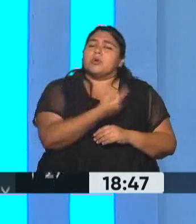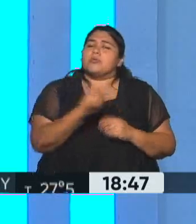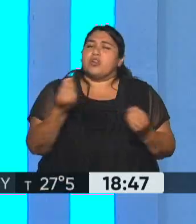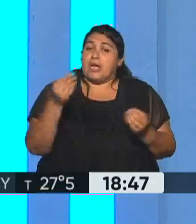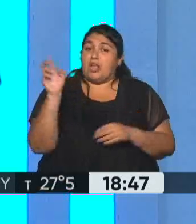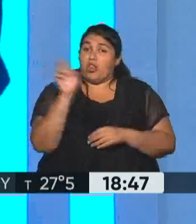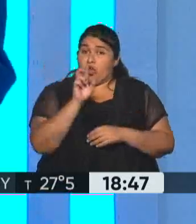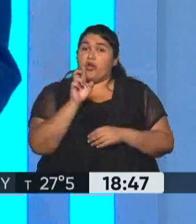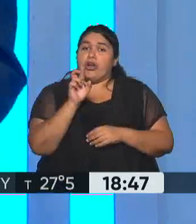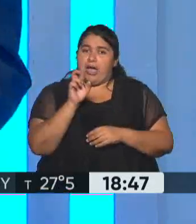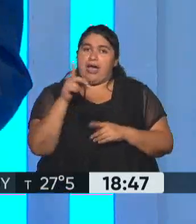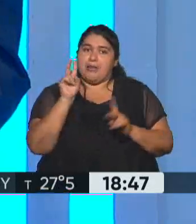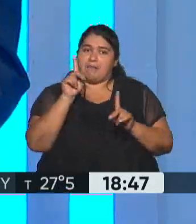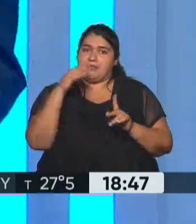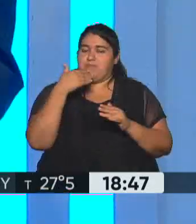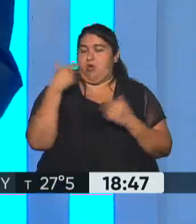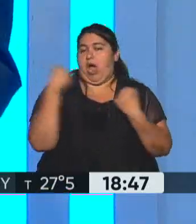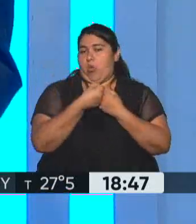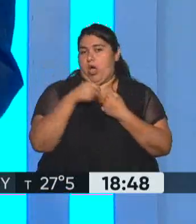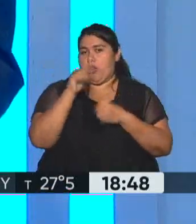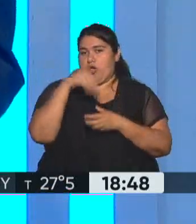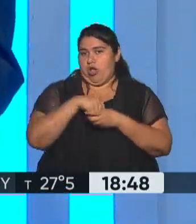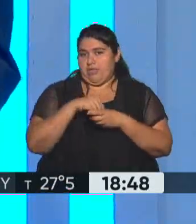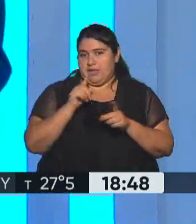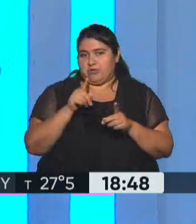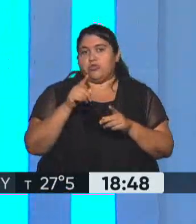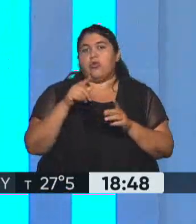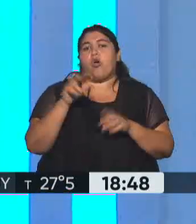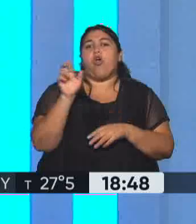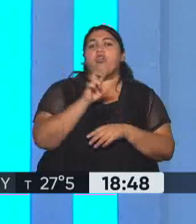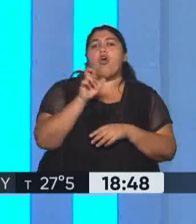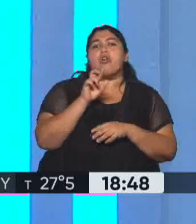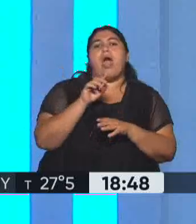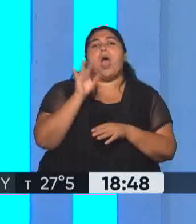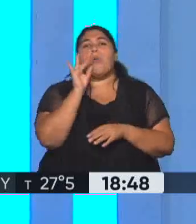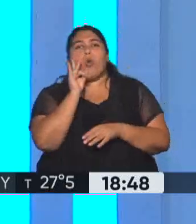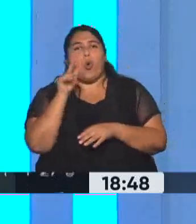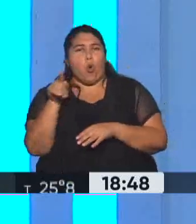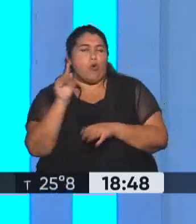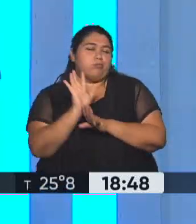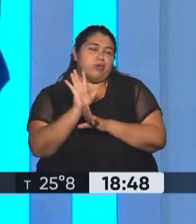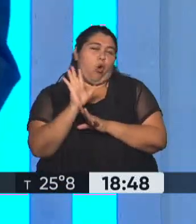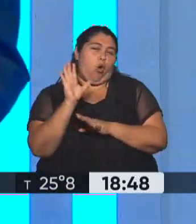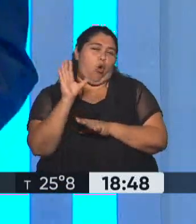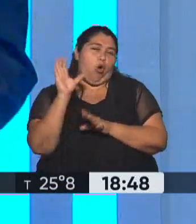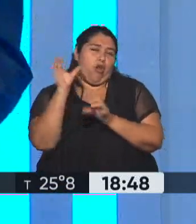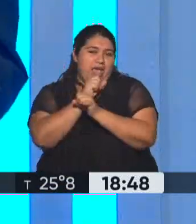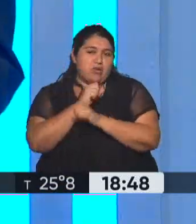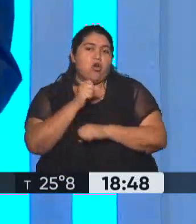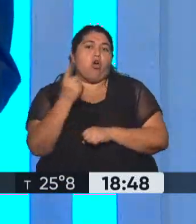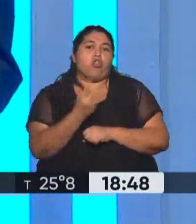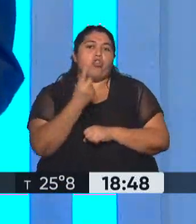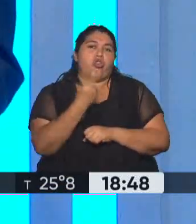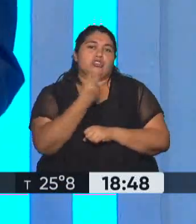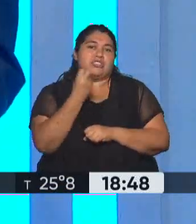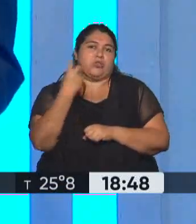dólar que, a propósito del acuerdo también con el Fondo Monetario, tuvo una fuerte baja el dólar paralelo, el blue, el ilegal, como quiera llamárselo, que cerró en 201